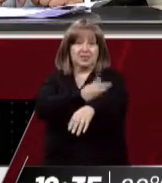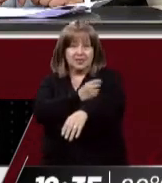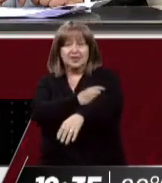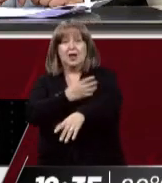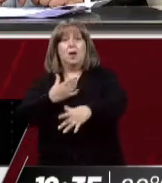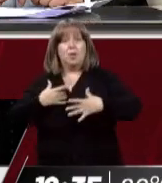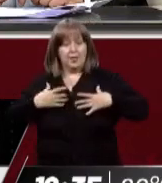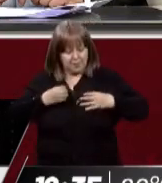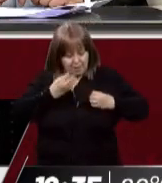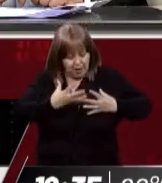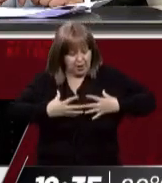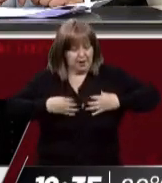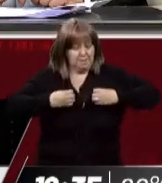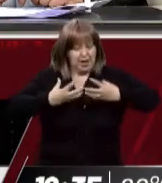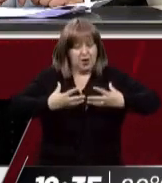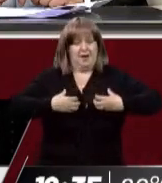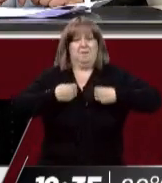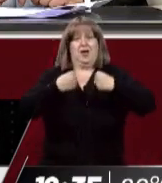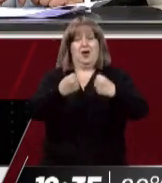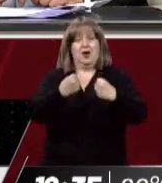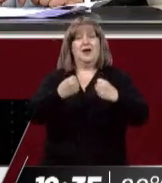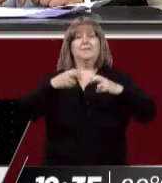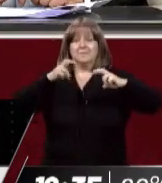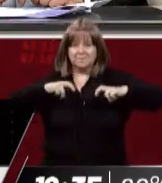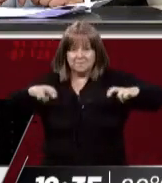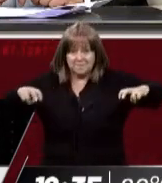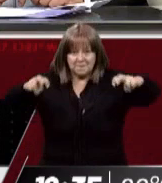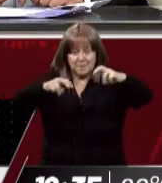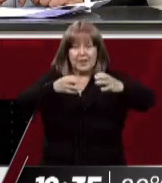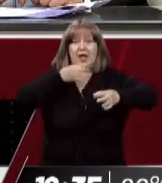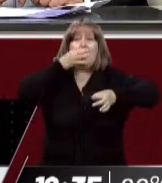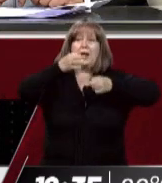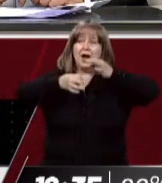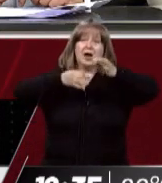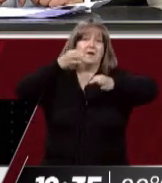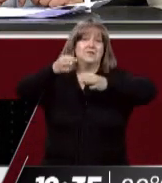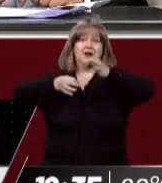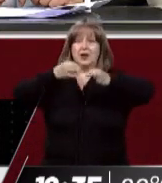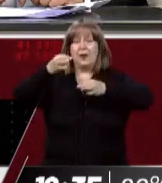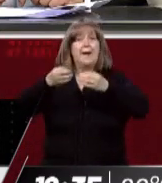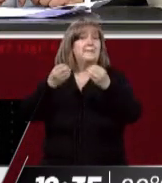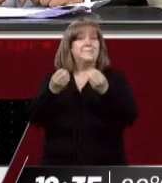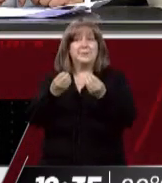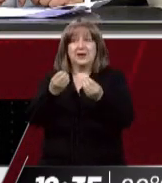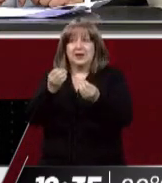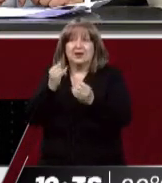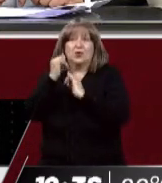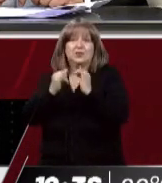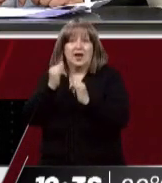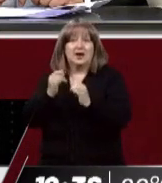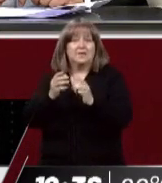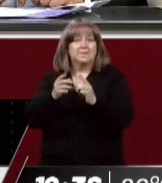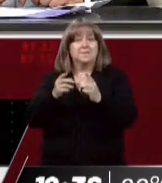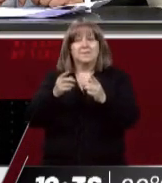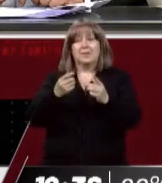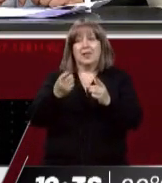drogas, y juntarse entre pares que no lo van a juzgar y que van a generar una empatía, porque lo más probable es que por lo que vos estés pasando en este momento,